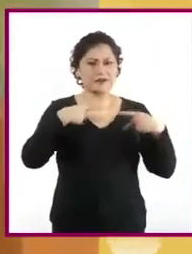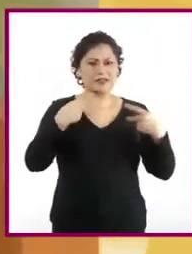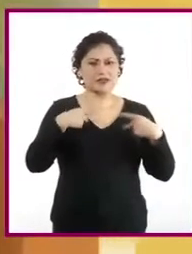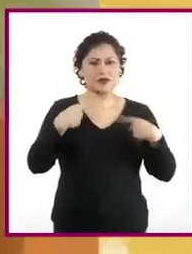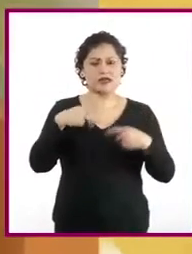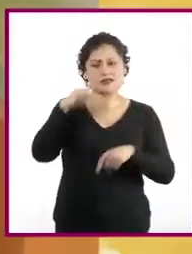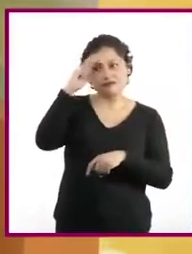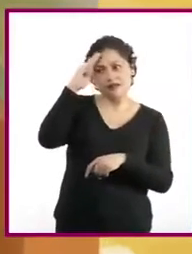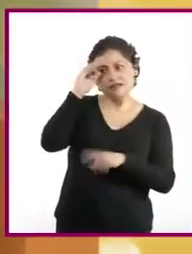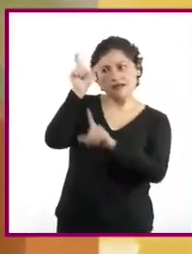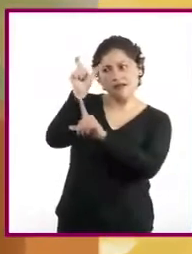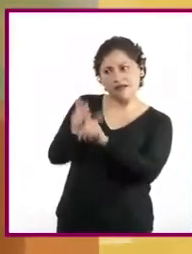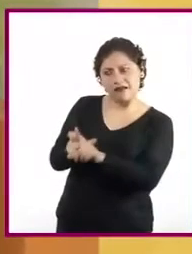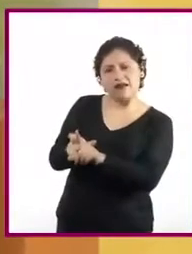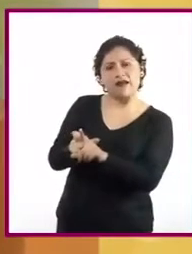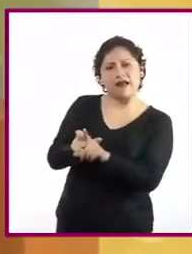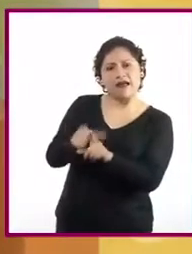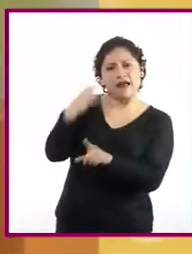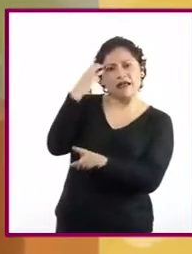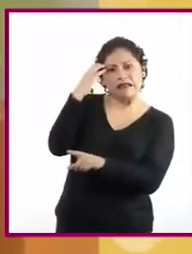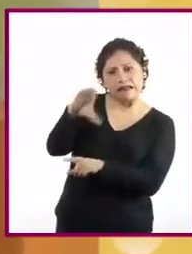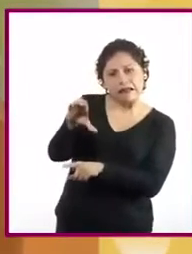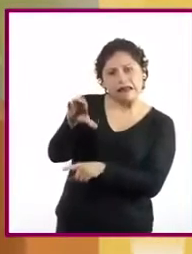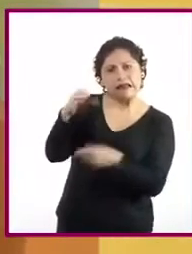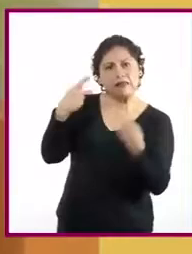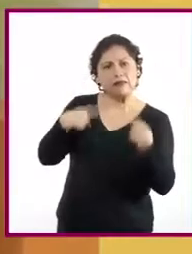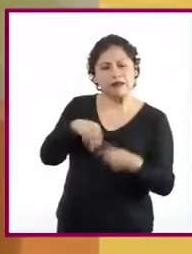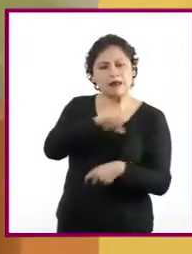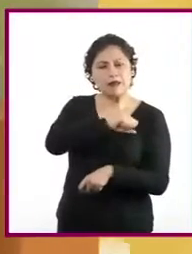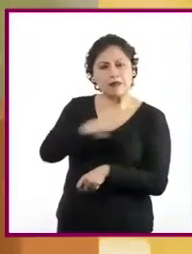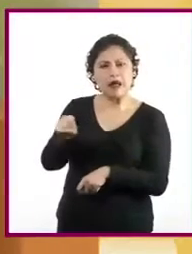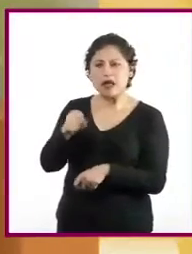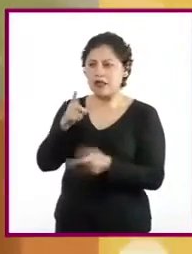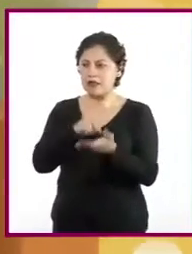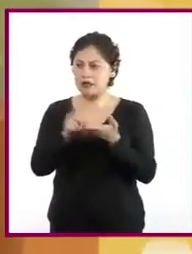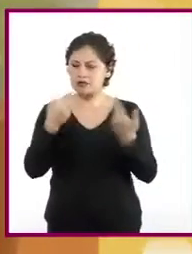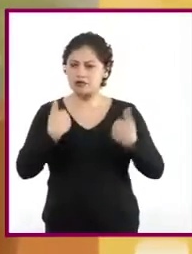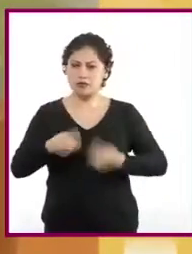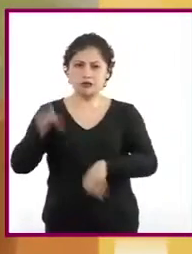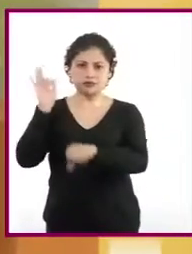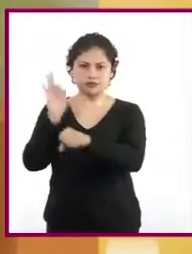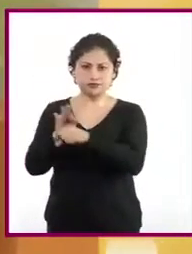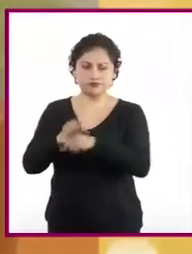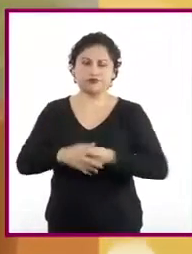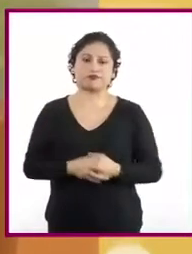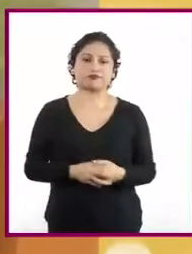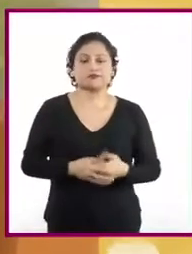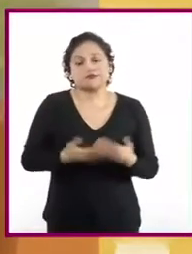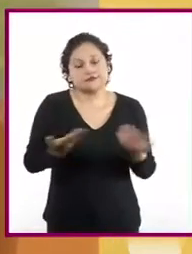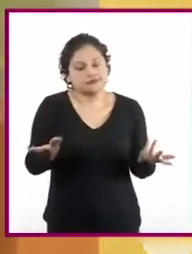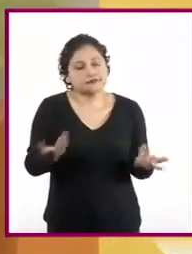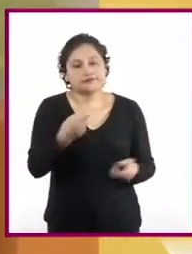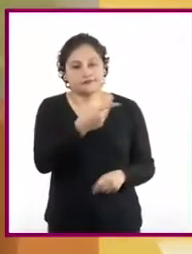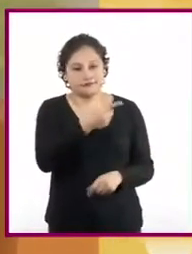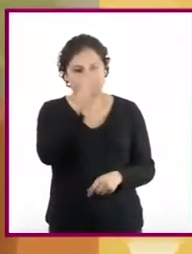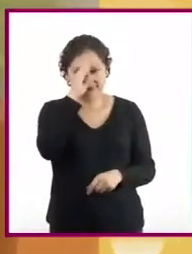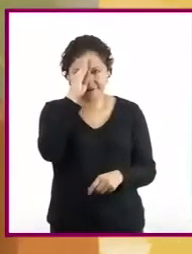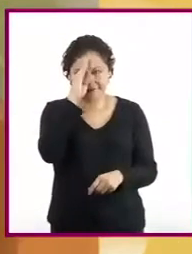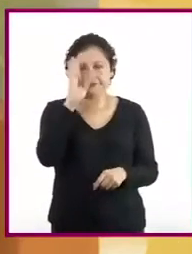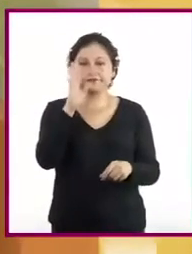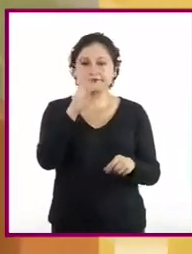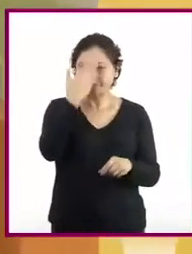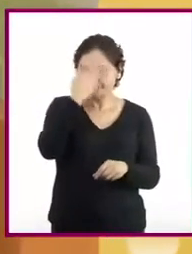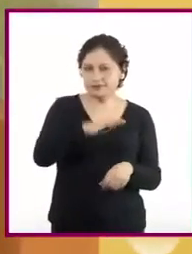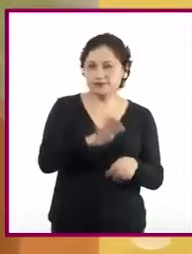delincuentes? Mira, porque yo creo que se ha generado esta imagen, porque realmente una persona que está detenida, acusada